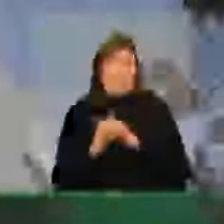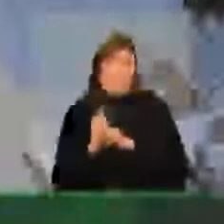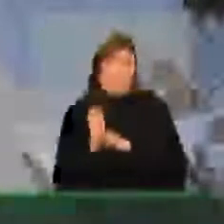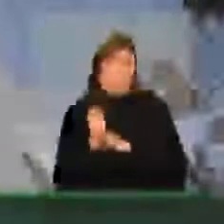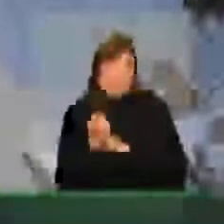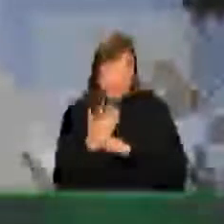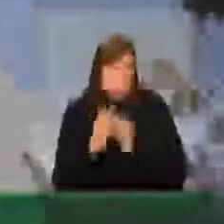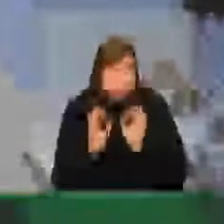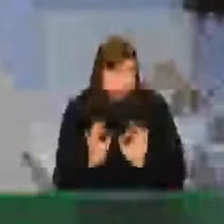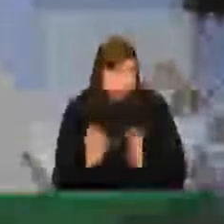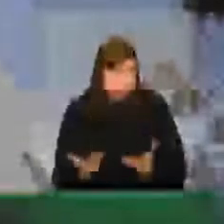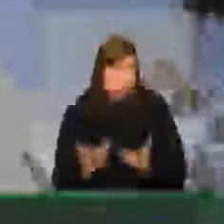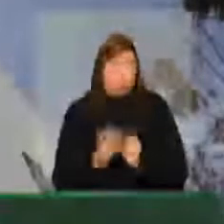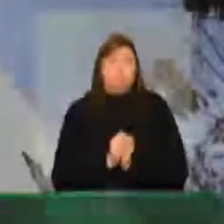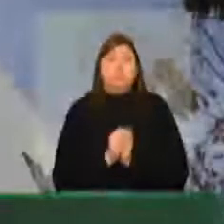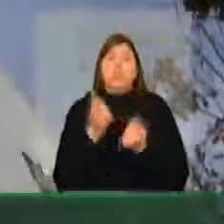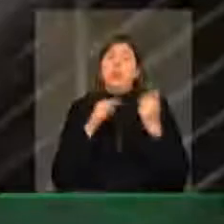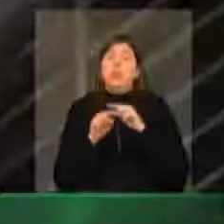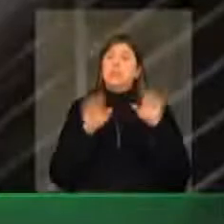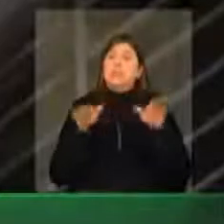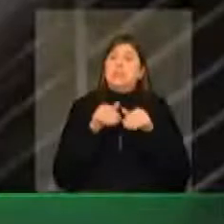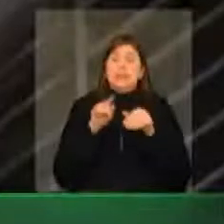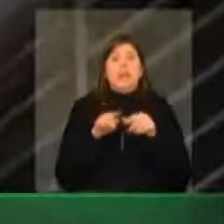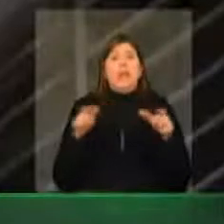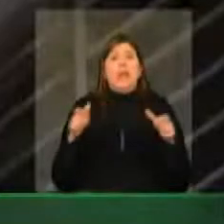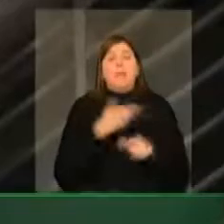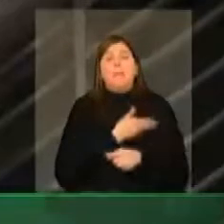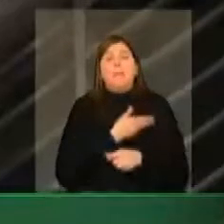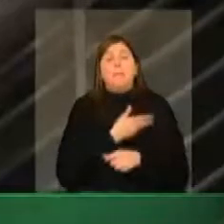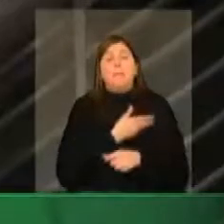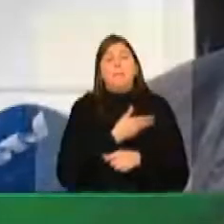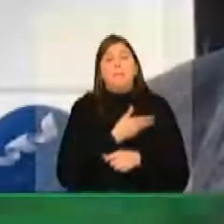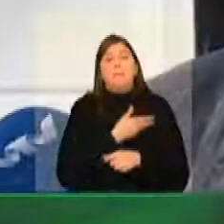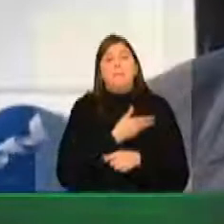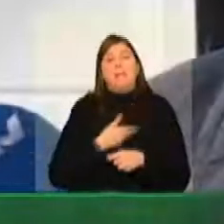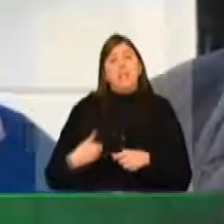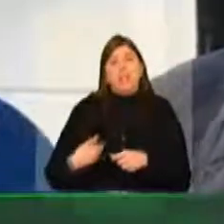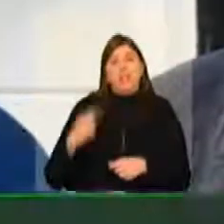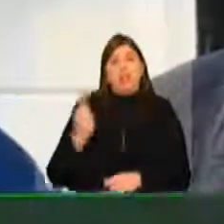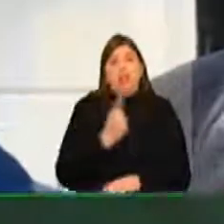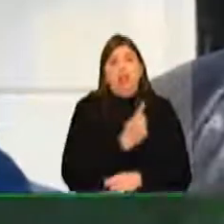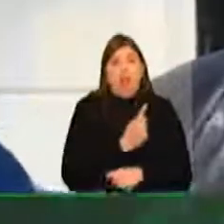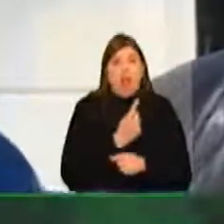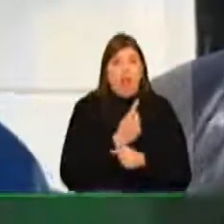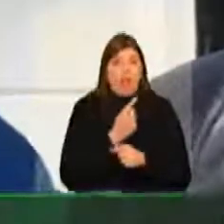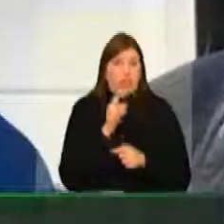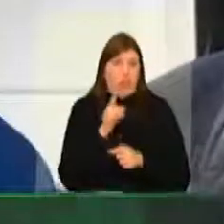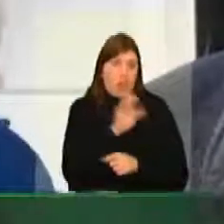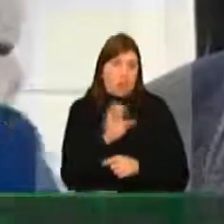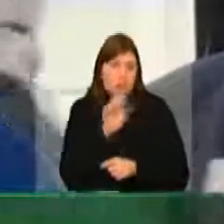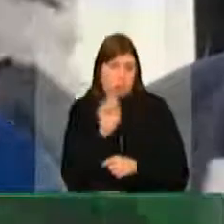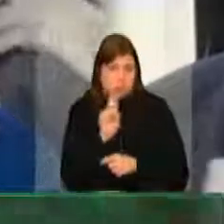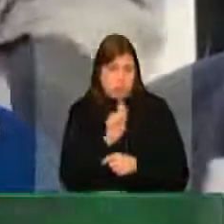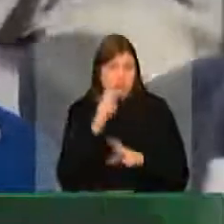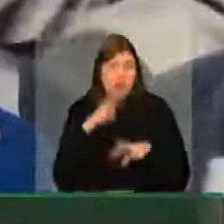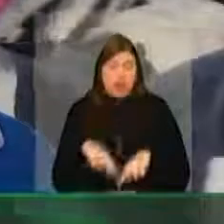Guichón. La calle convocó a los presidentes de los entes a una reunión la semana que viene. Justamente para analizar cuáles son los proyectos, cuáles son los